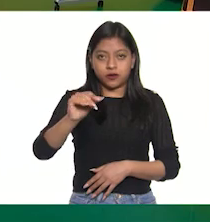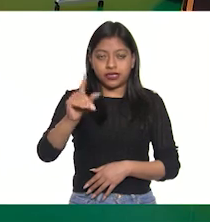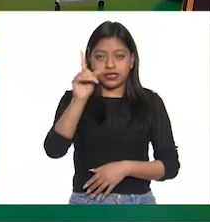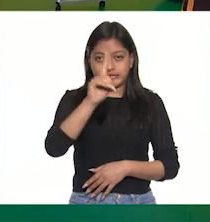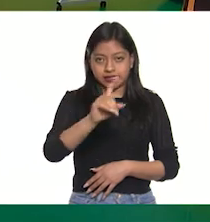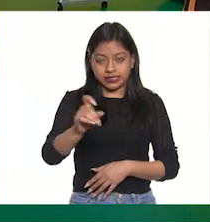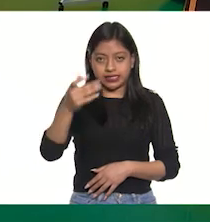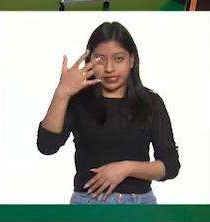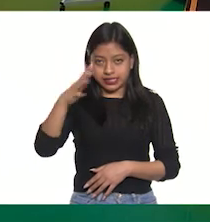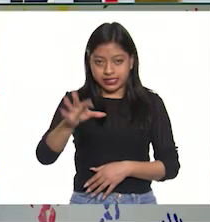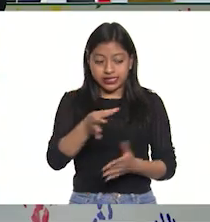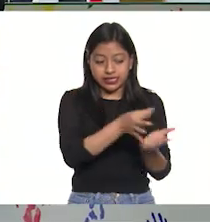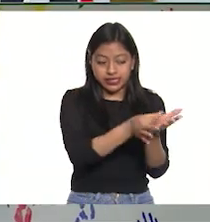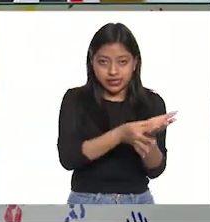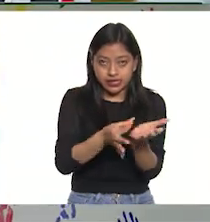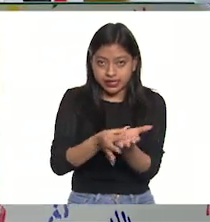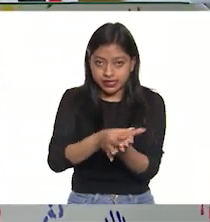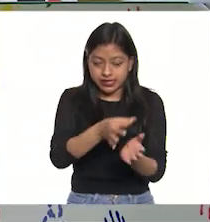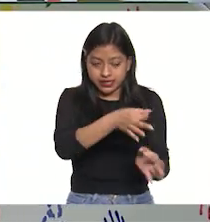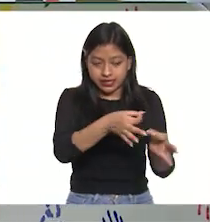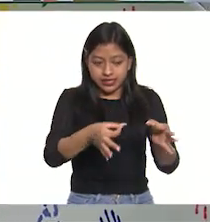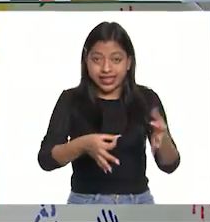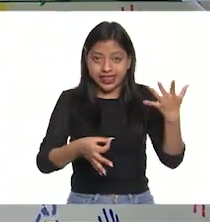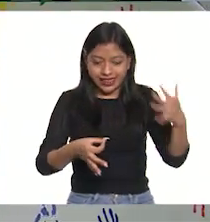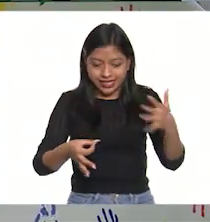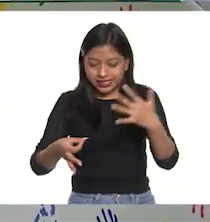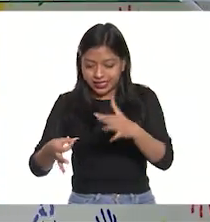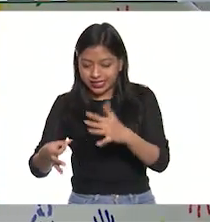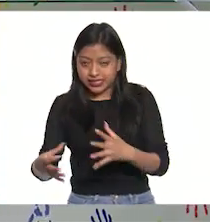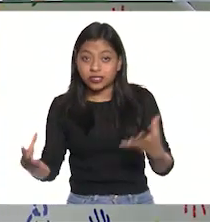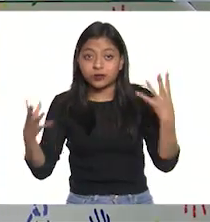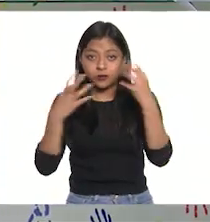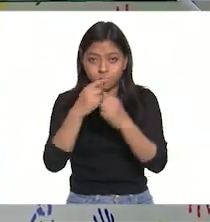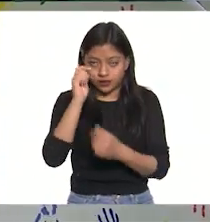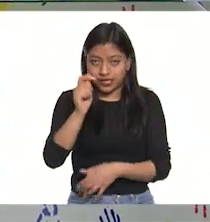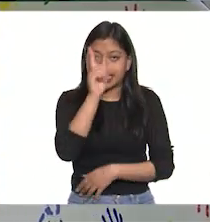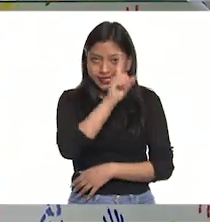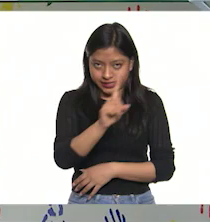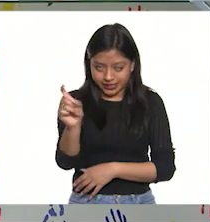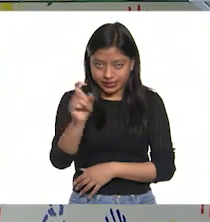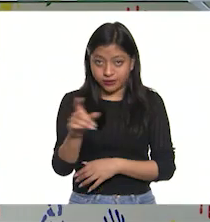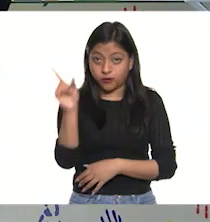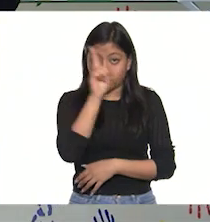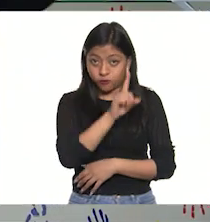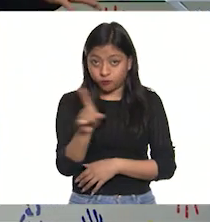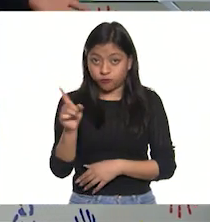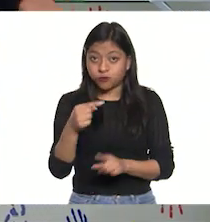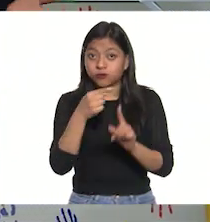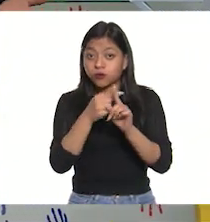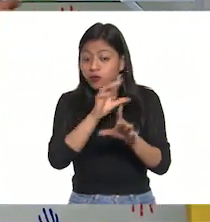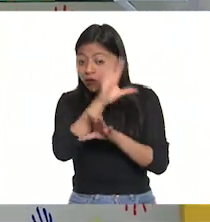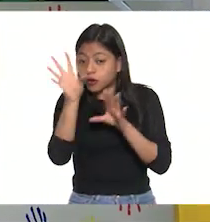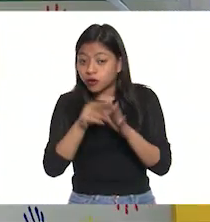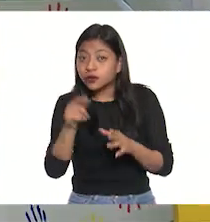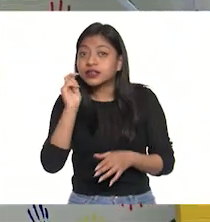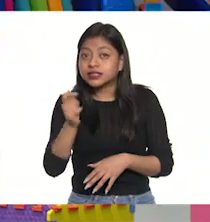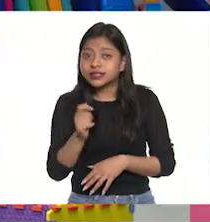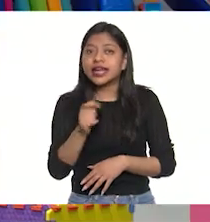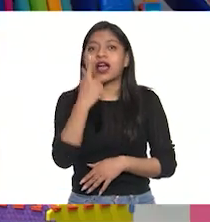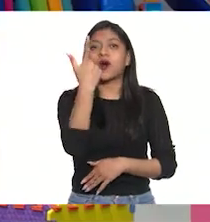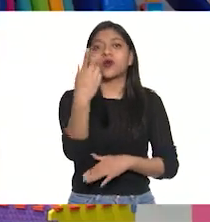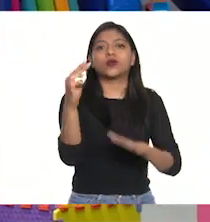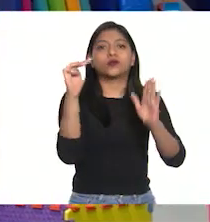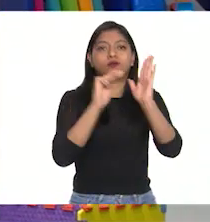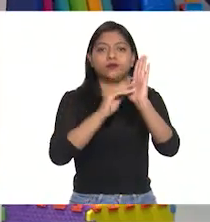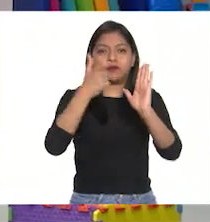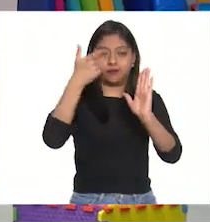Diez. 10 monedas, 10 pesos, que son 100 pesos. En total, muy si ustedes bien. Sumaron igual que nosotros, son ¿cuánto, Ale?